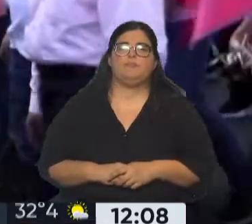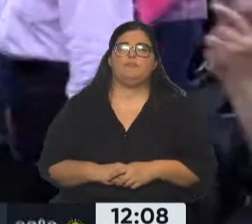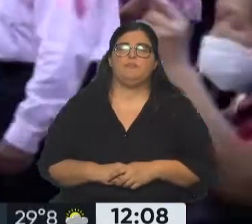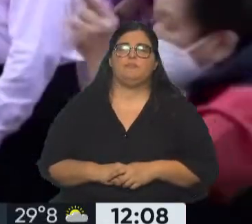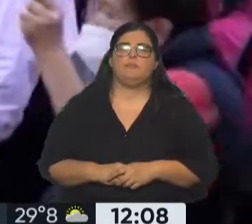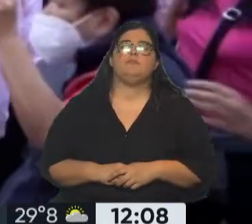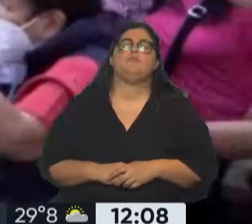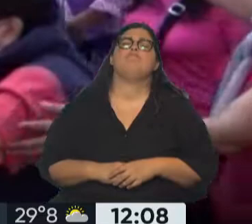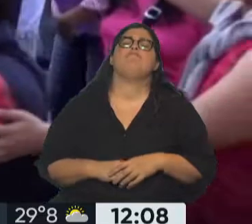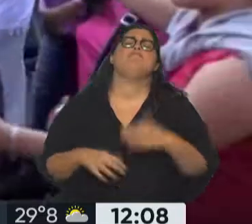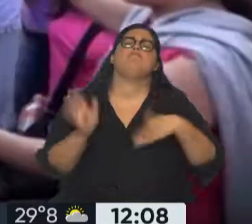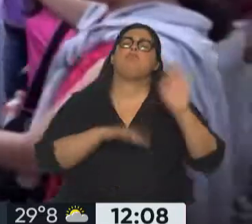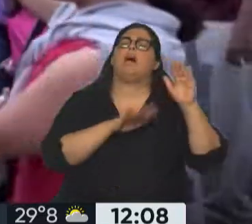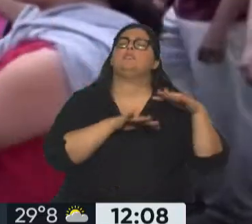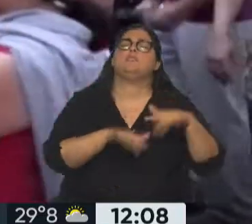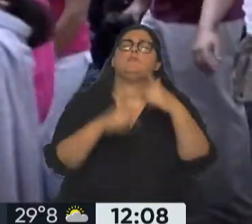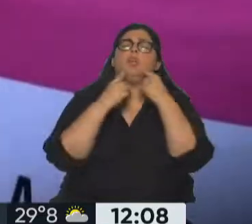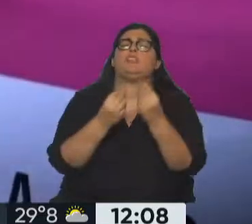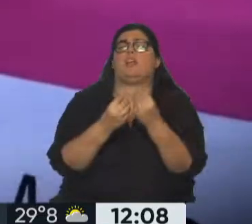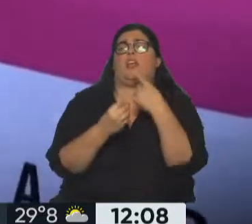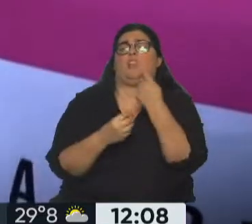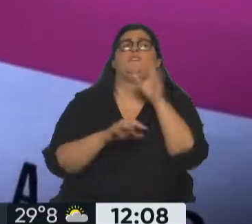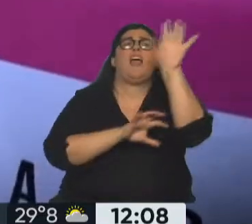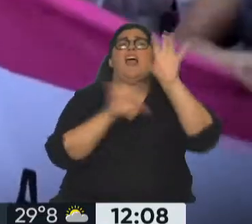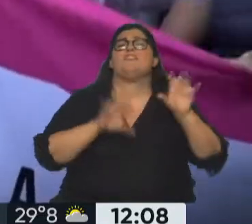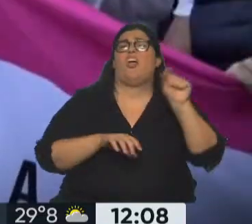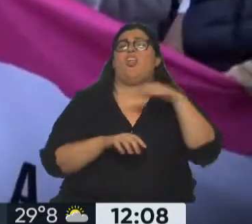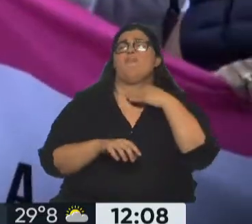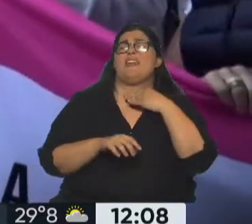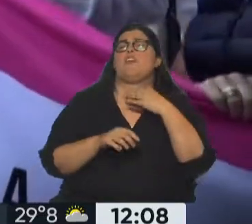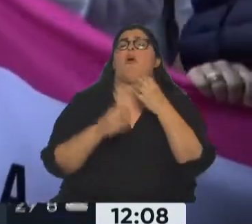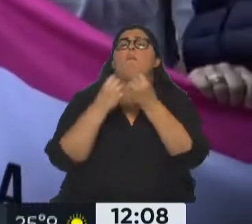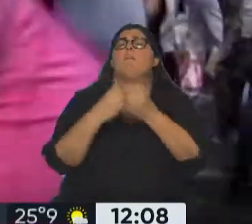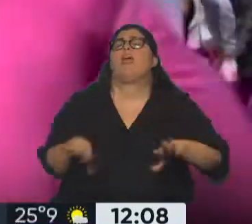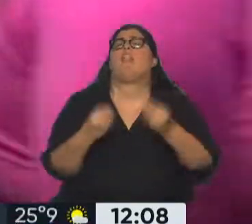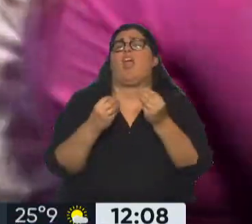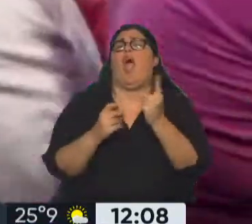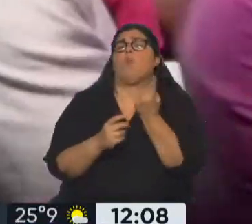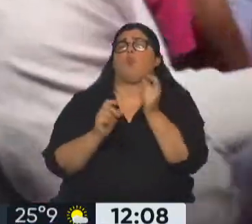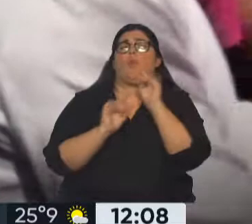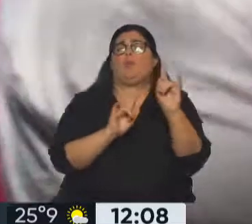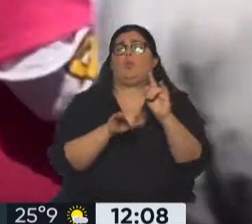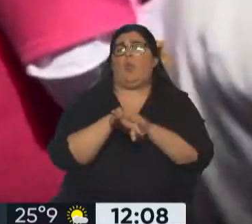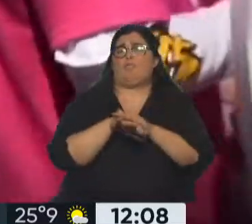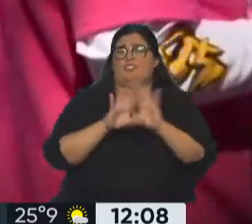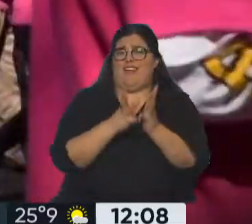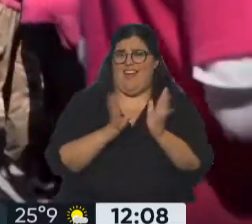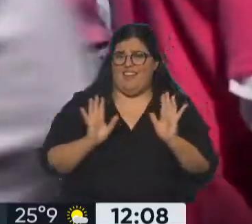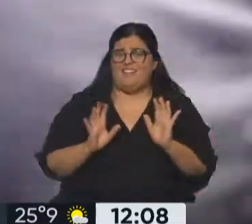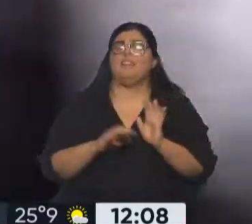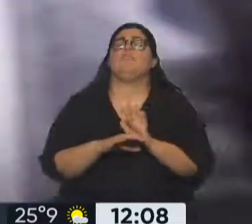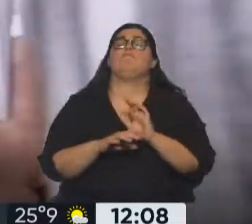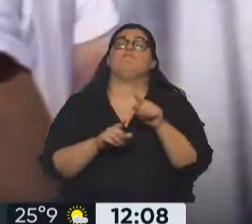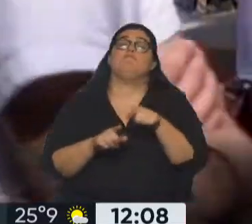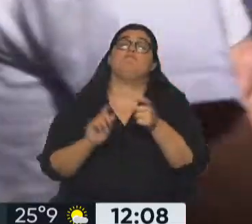El principal cuestionamiento es la pérdida de autonomía de los estados en los comicios y la centralización del proceso electoral, que favorecería al